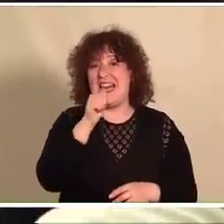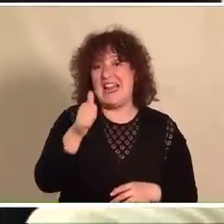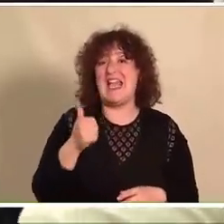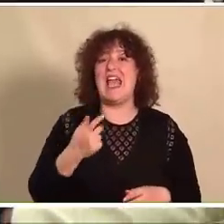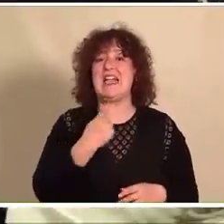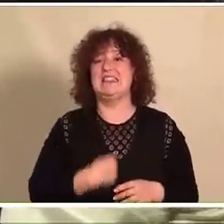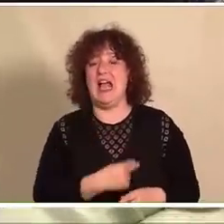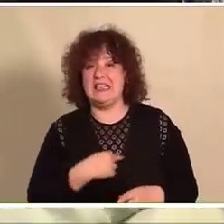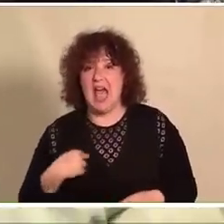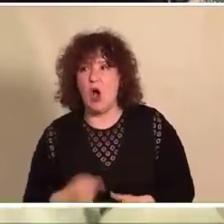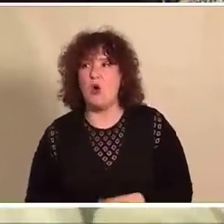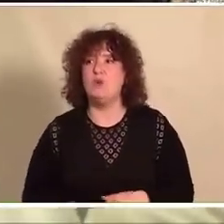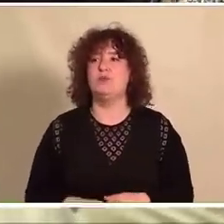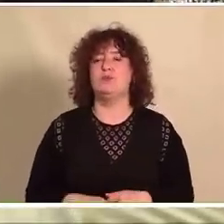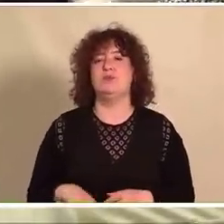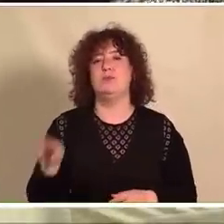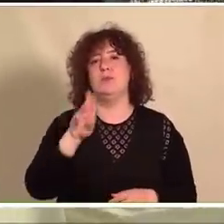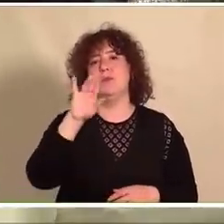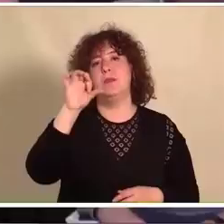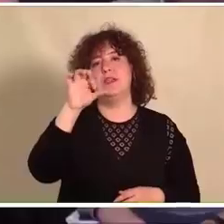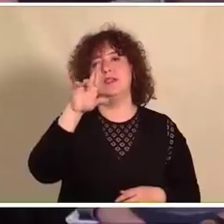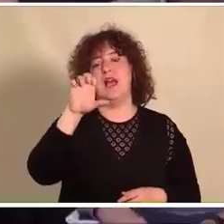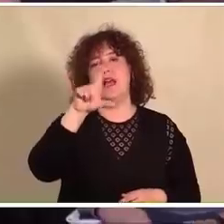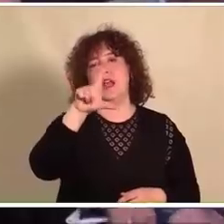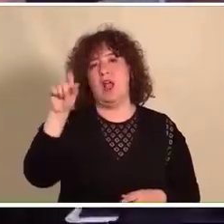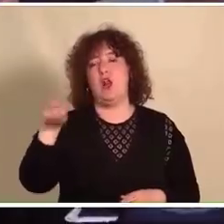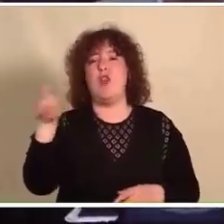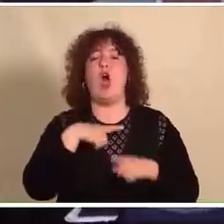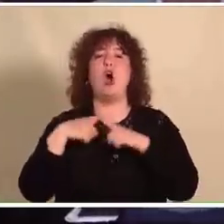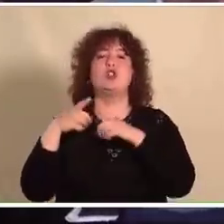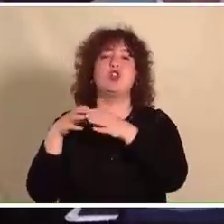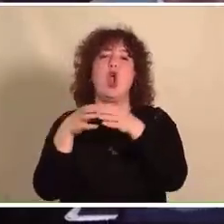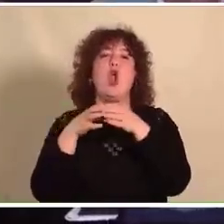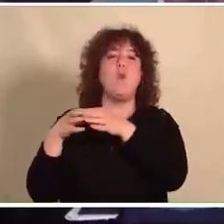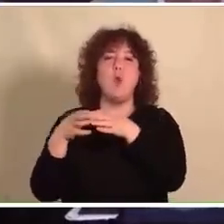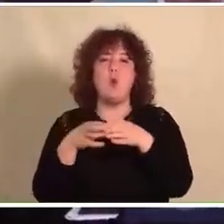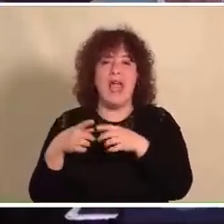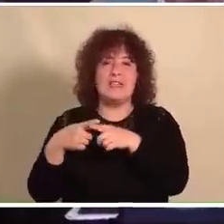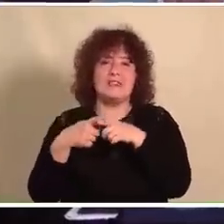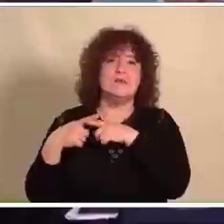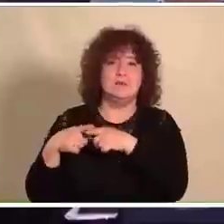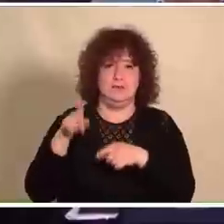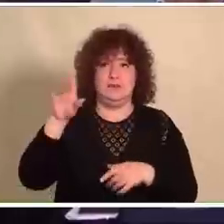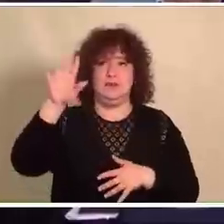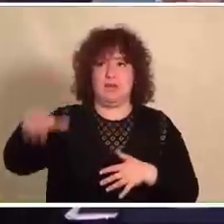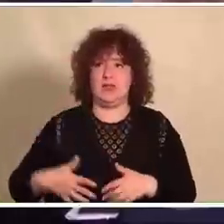y Gerardo pisarello en representación de los comunes bienvenidos y bienvenidas